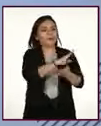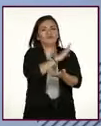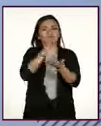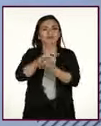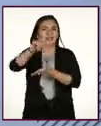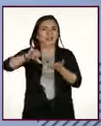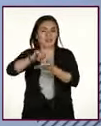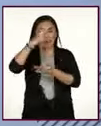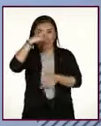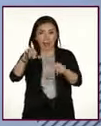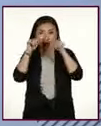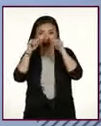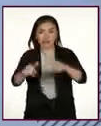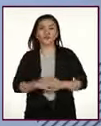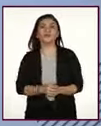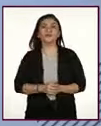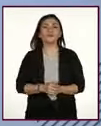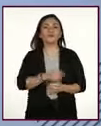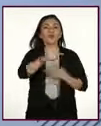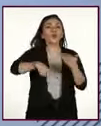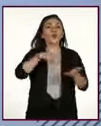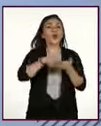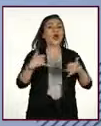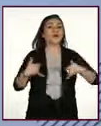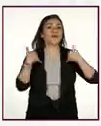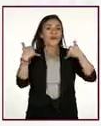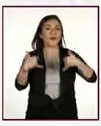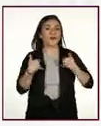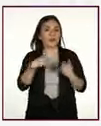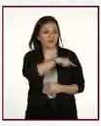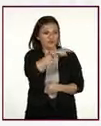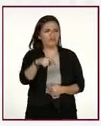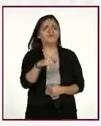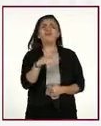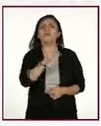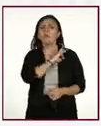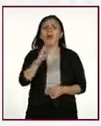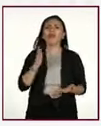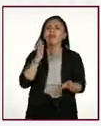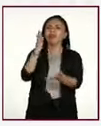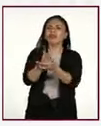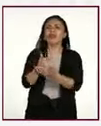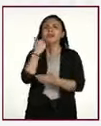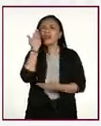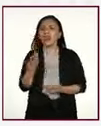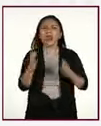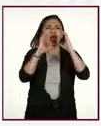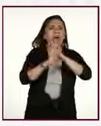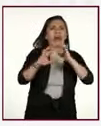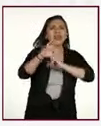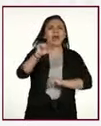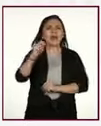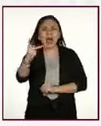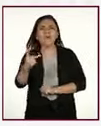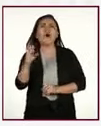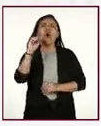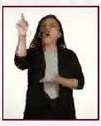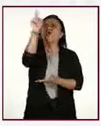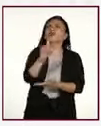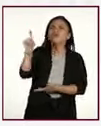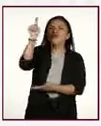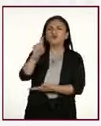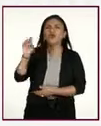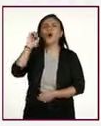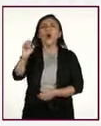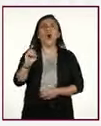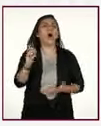de atención. Espacios y territorios juveniles en donde ellos tengan algo que hacer, si quieren hacer rap, si quieren hacer graffiti, si quieren